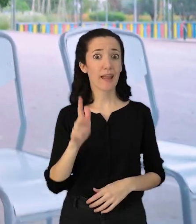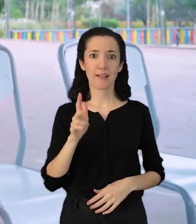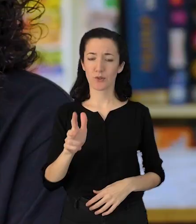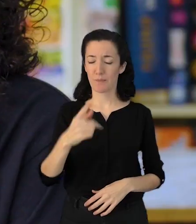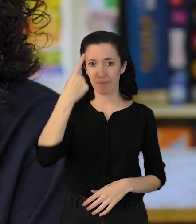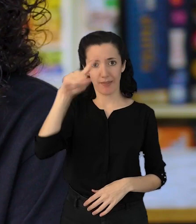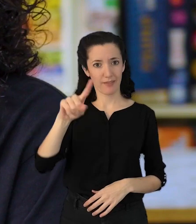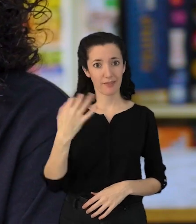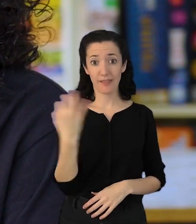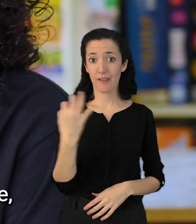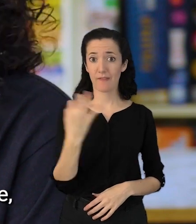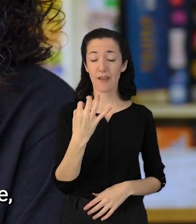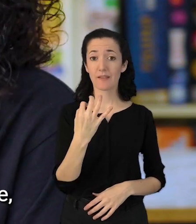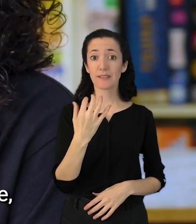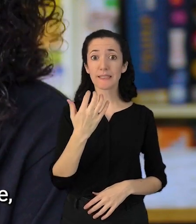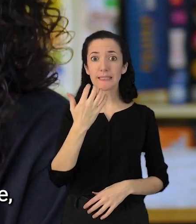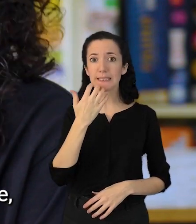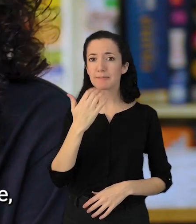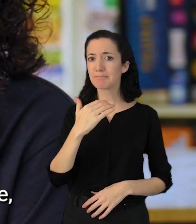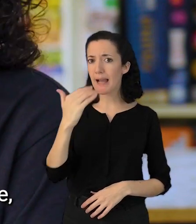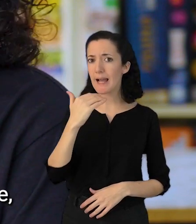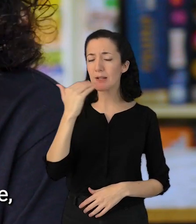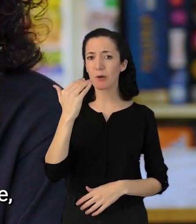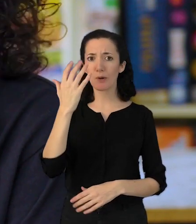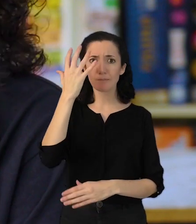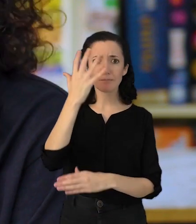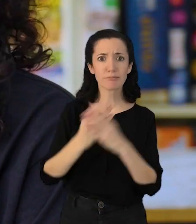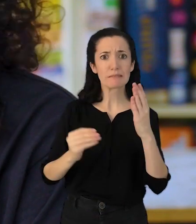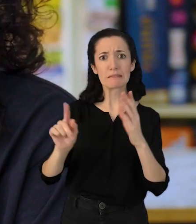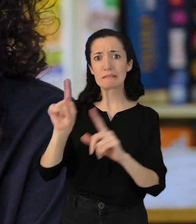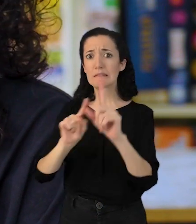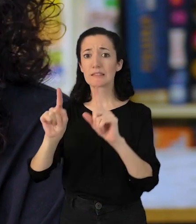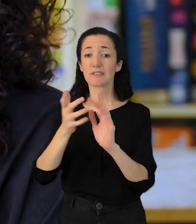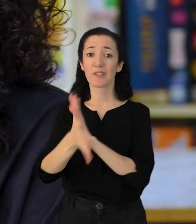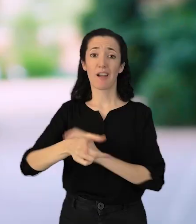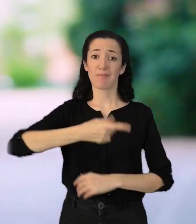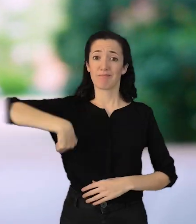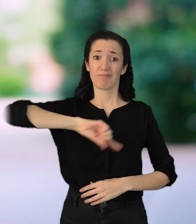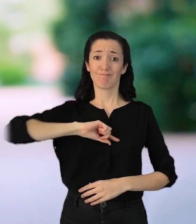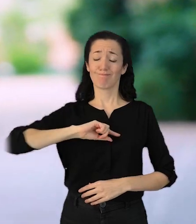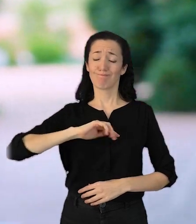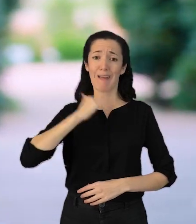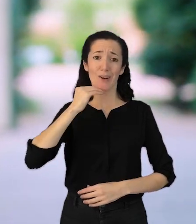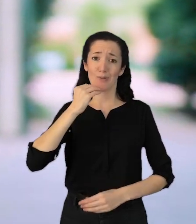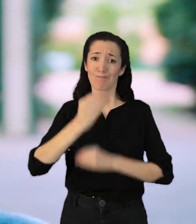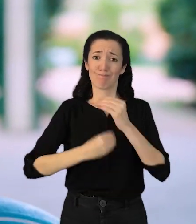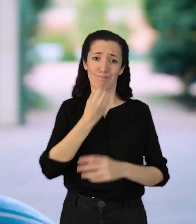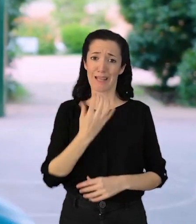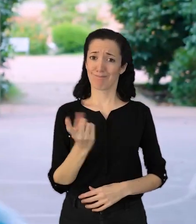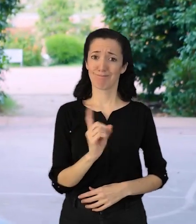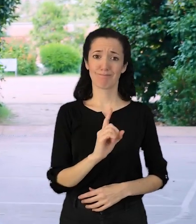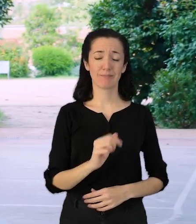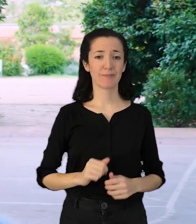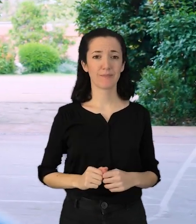una pieza que no esté, que no forme parte de ese puzzle, hay algo que no estamos haciendo bien. Los derechos de la infancia,